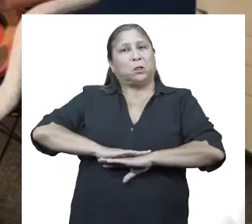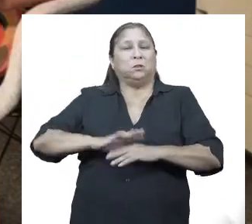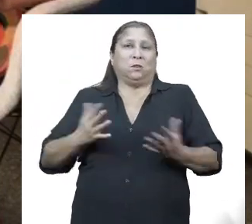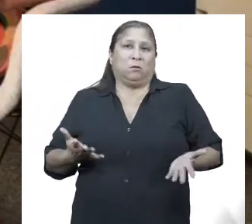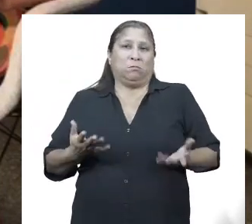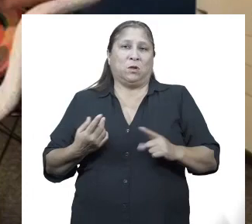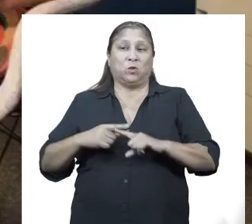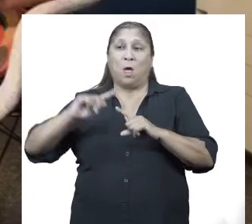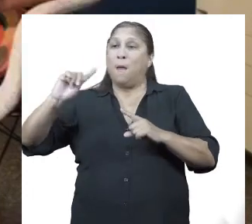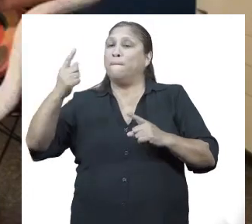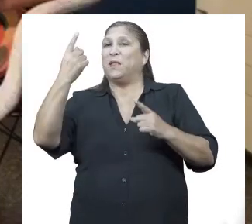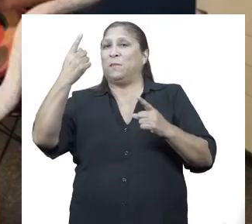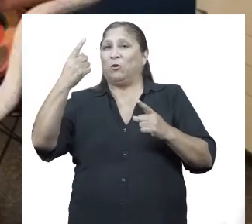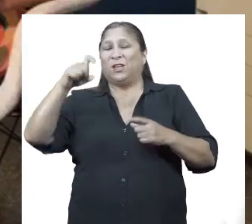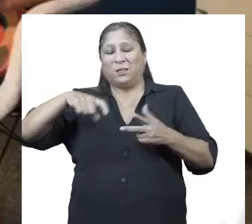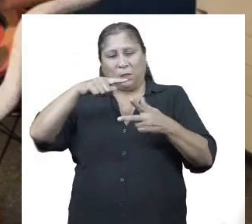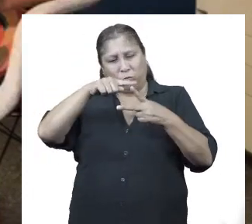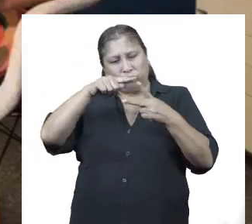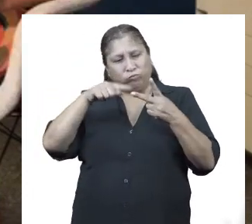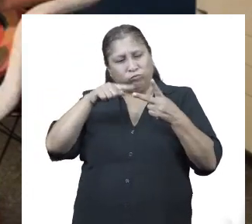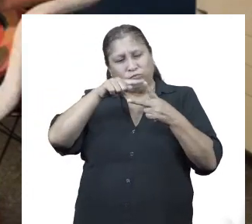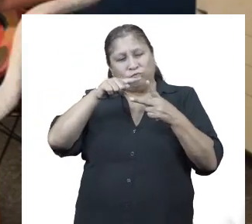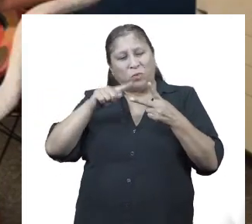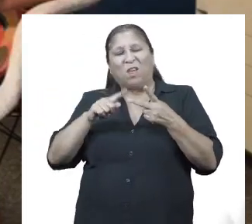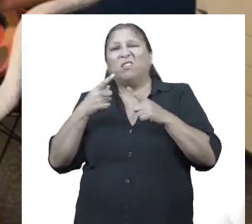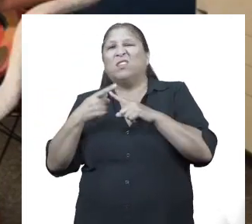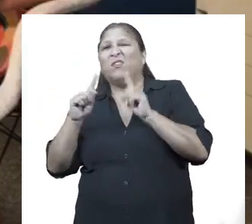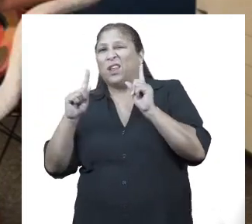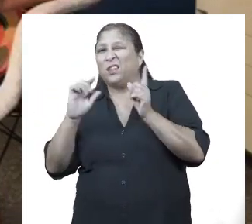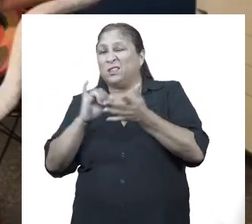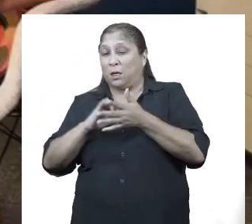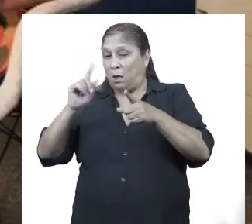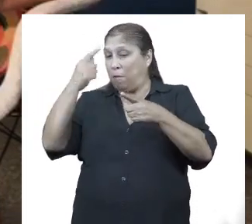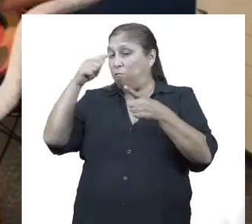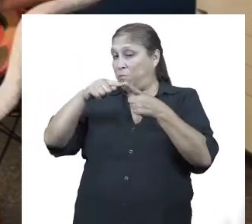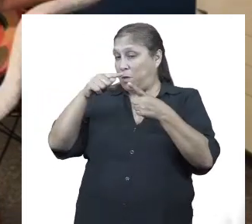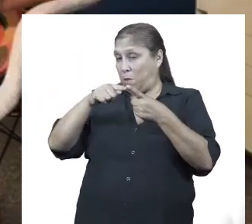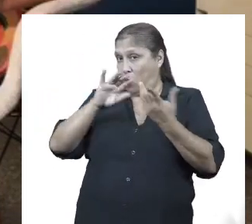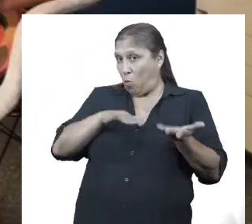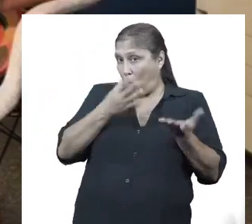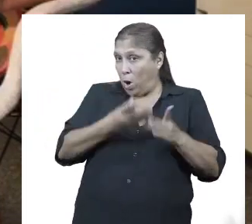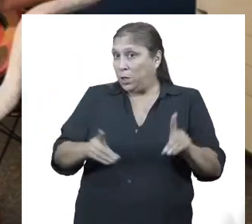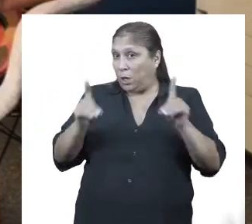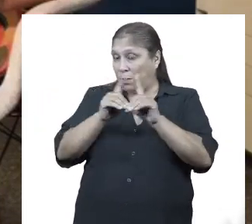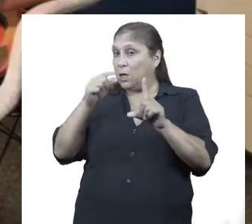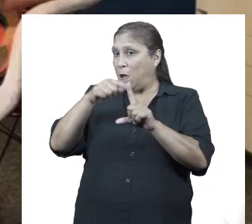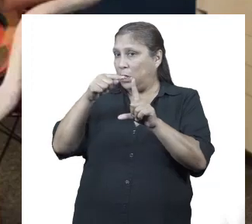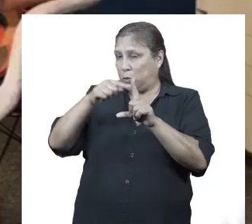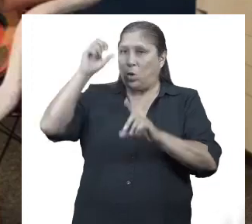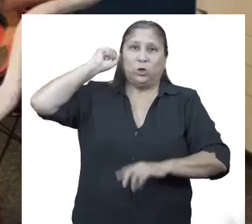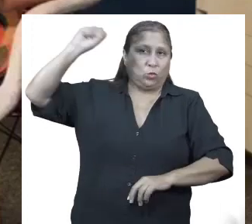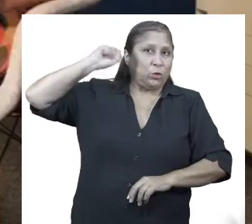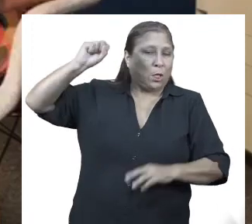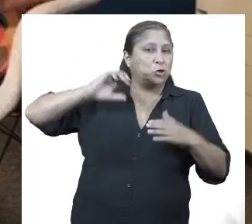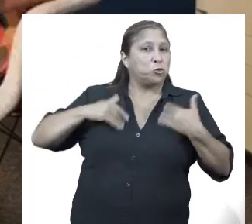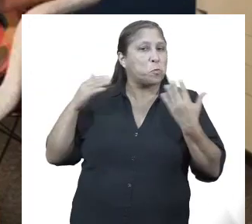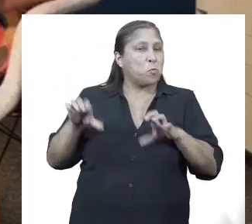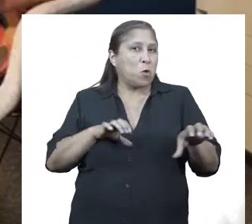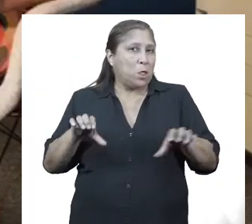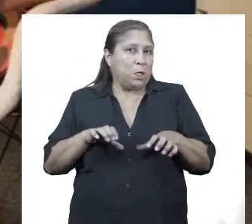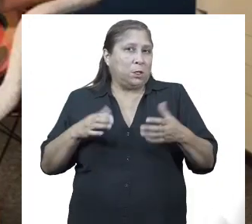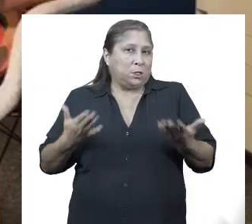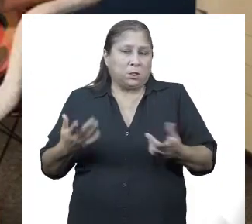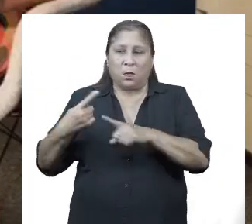Entonces, lo primero que hay que diferenciar entre lo primero y lo segundo es que lo primero es un derecho que puede